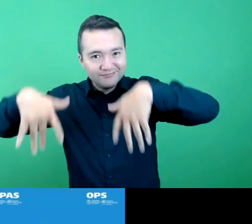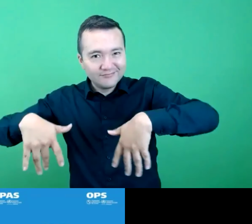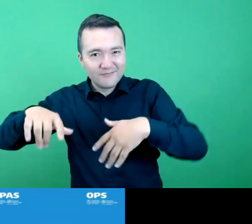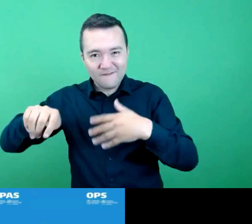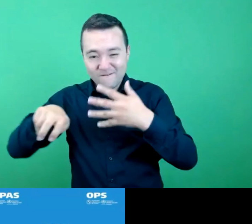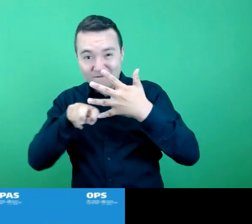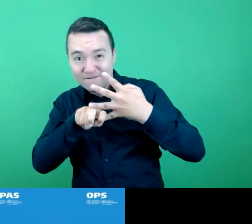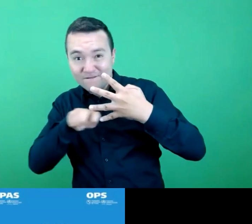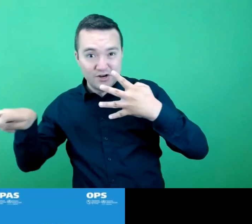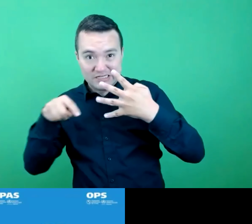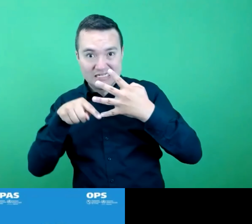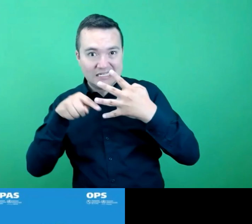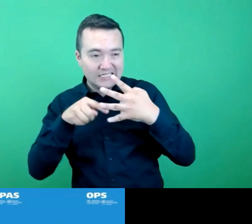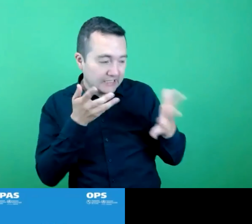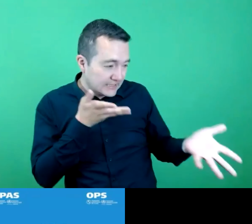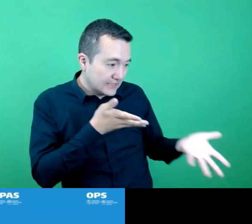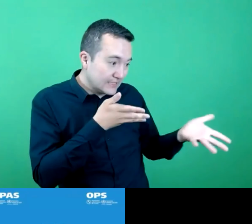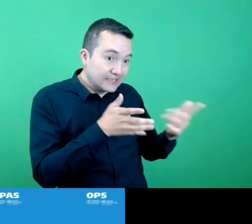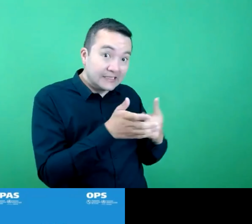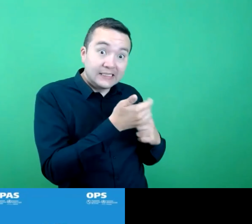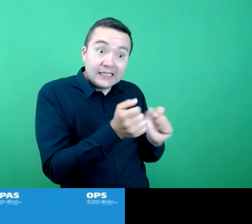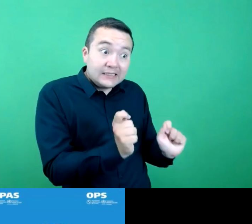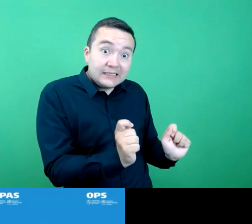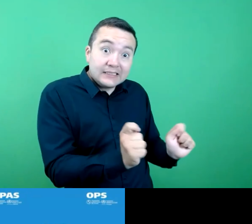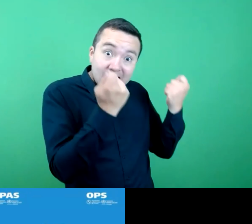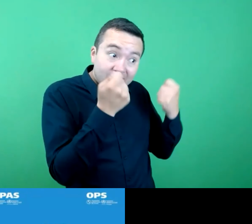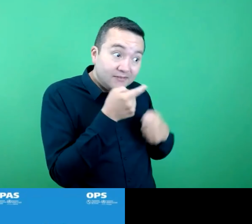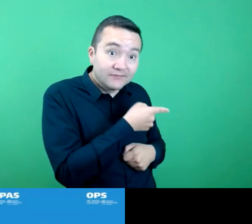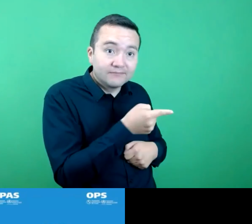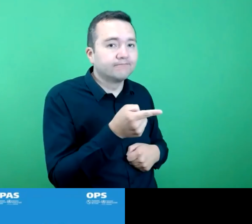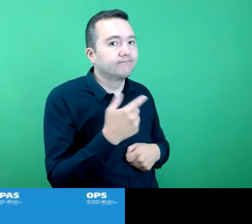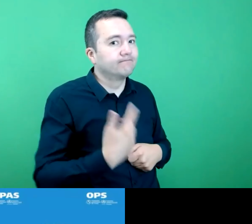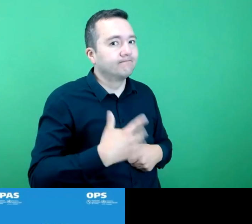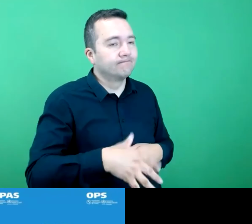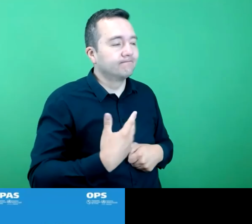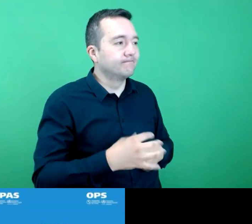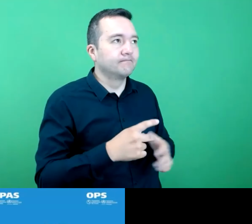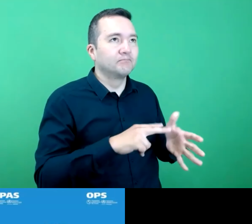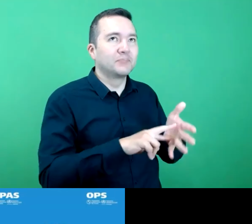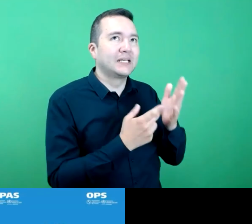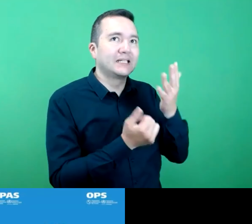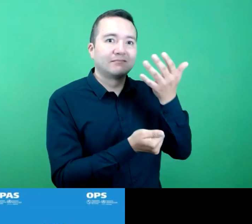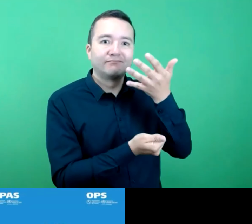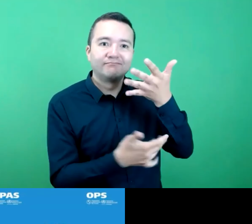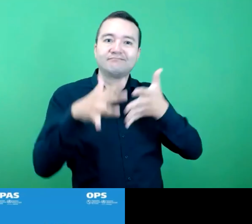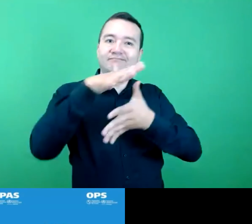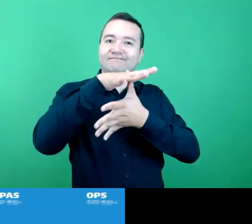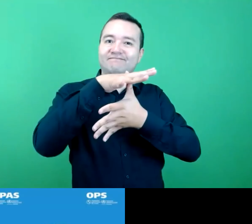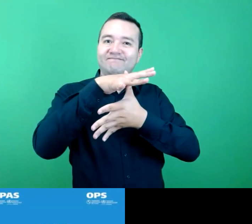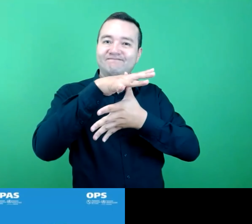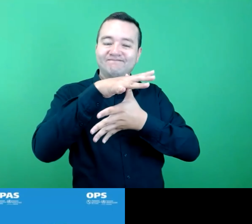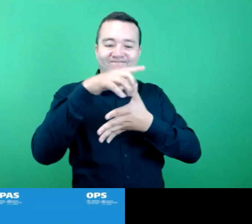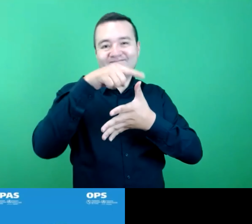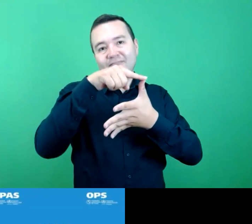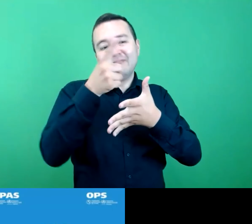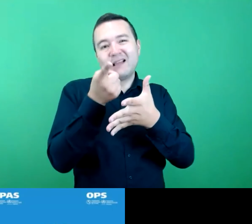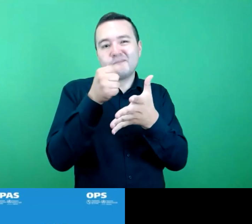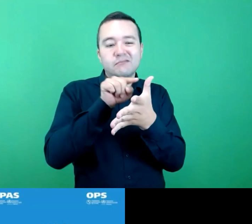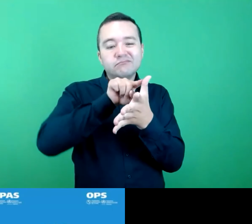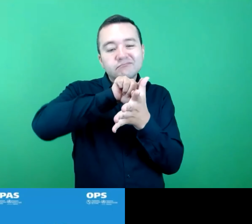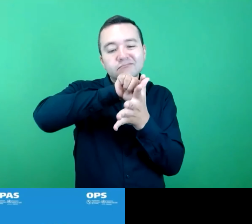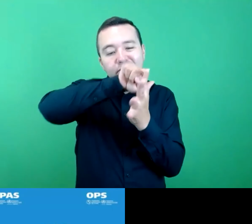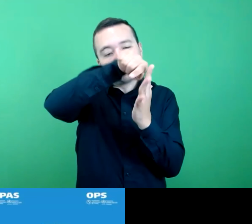debe ser considerado como un pilar central, en realidad como un eje transversal de toda la perspectiva